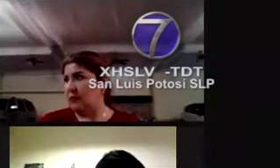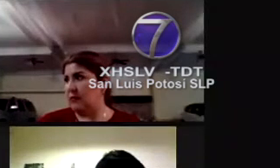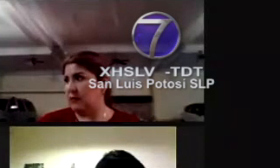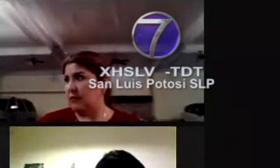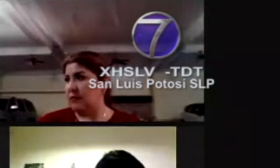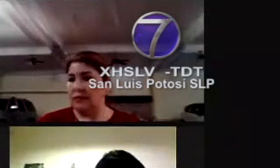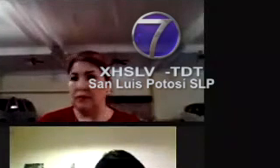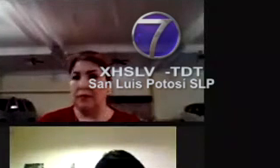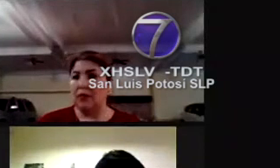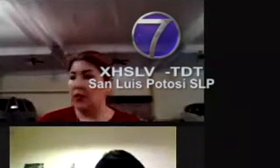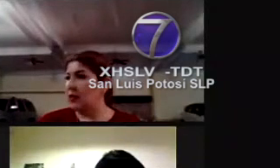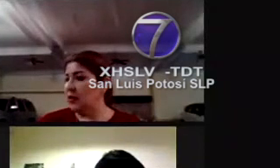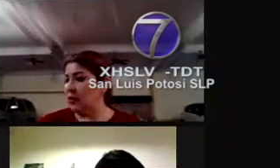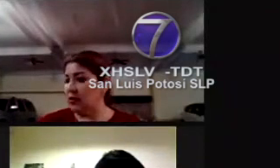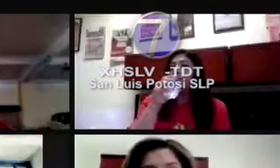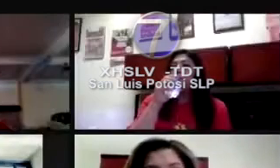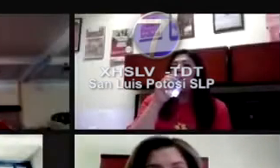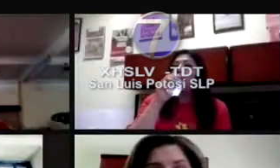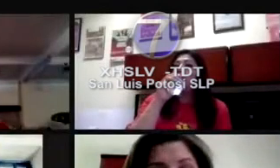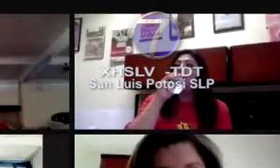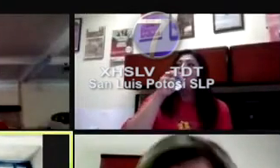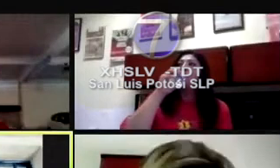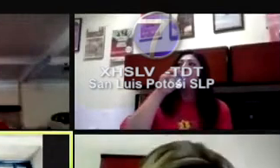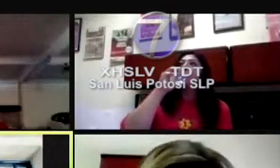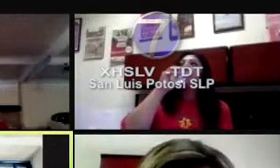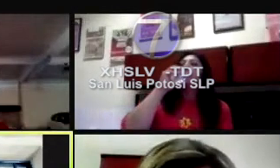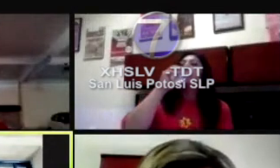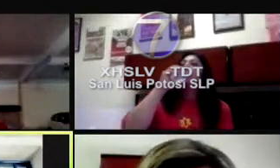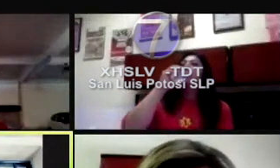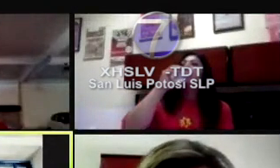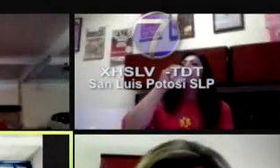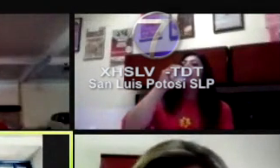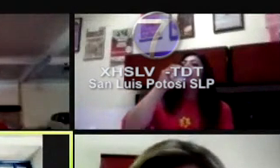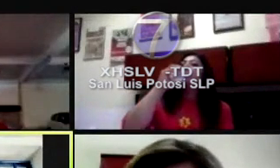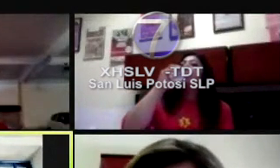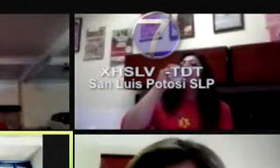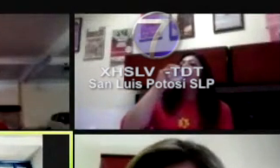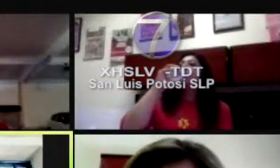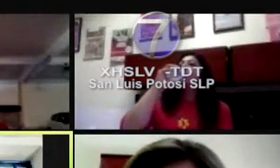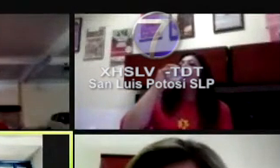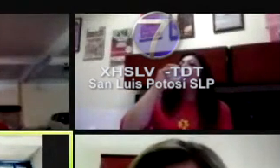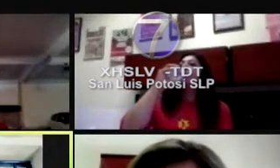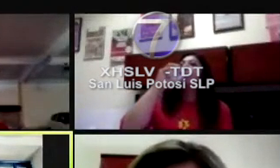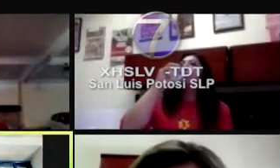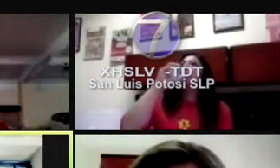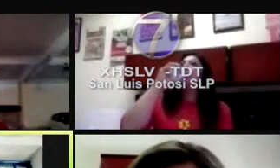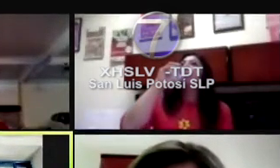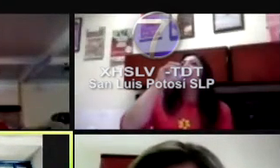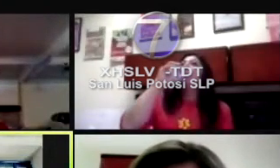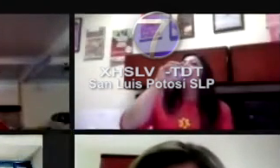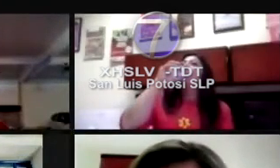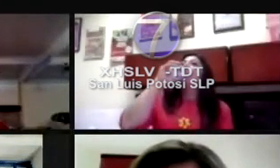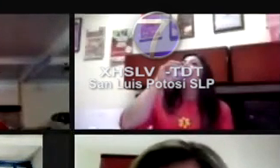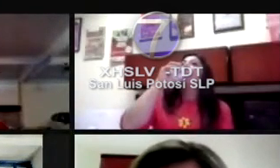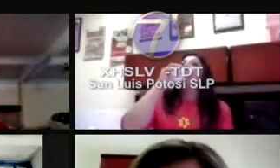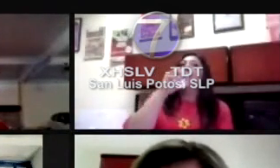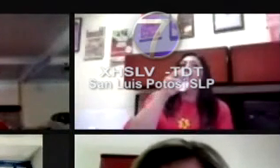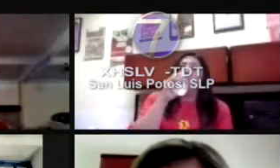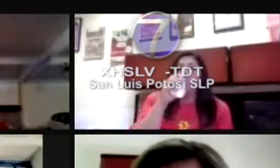fugas de gas incendios explosiones desastres naturales terremotos sismos